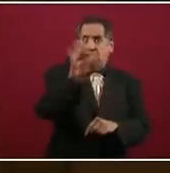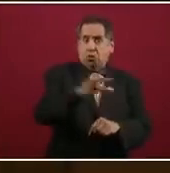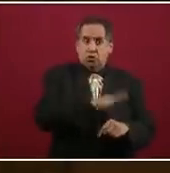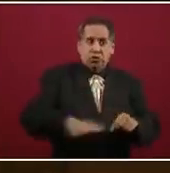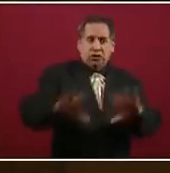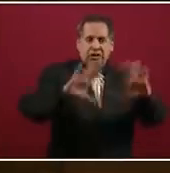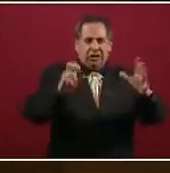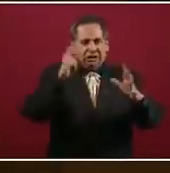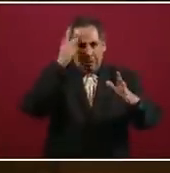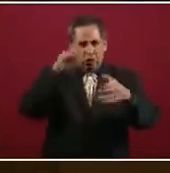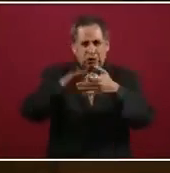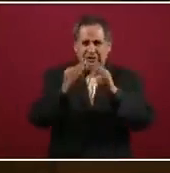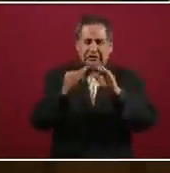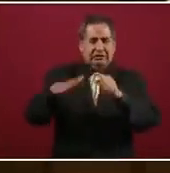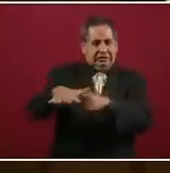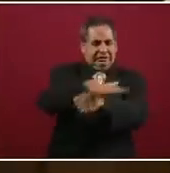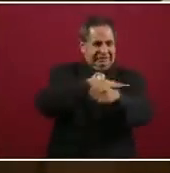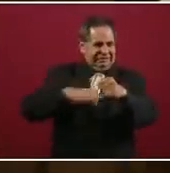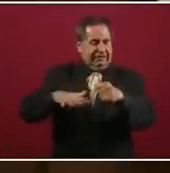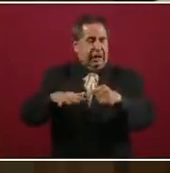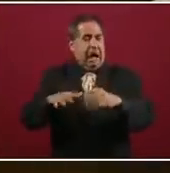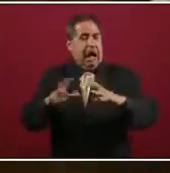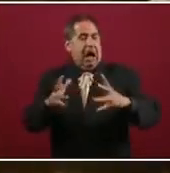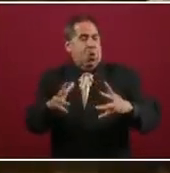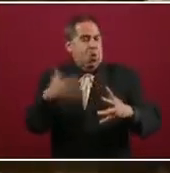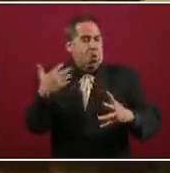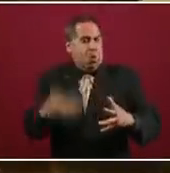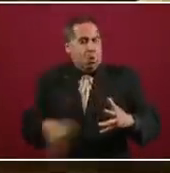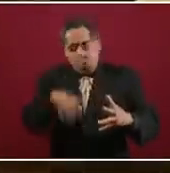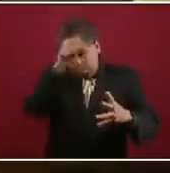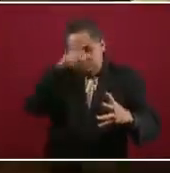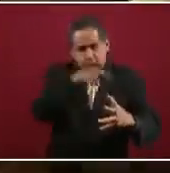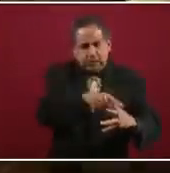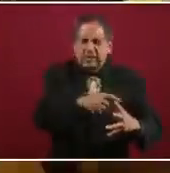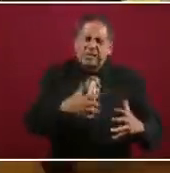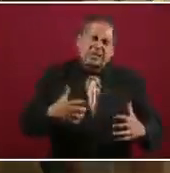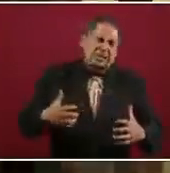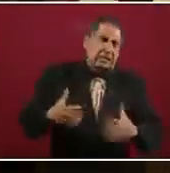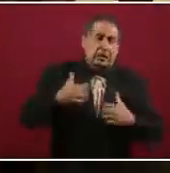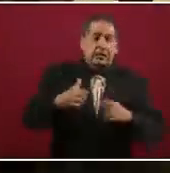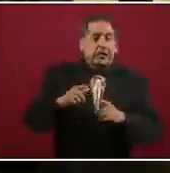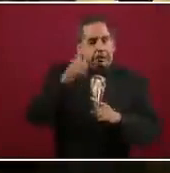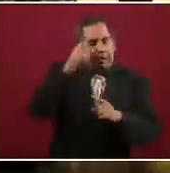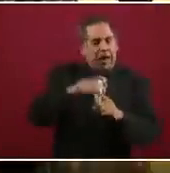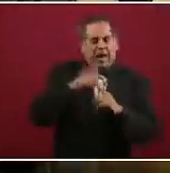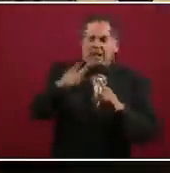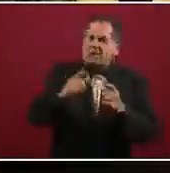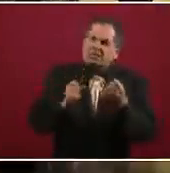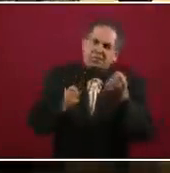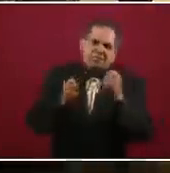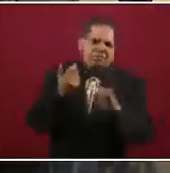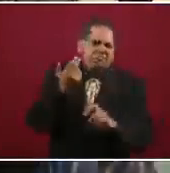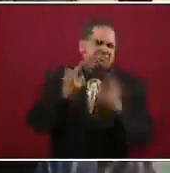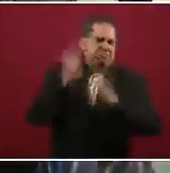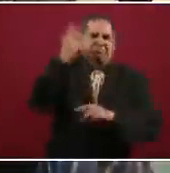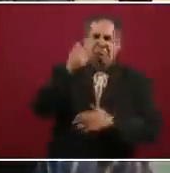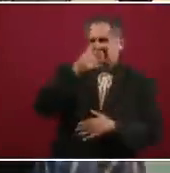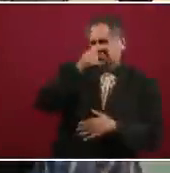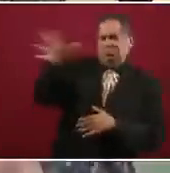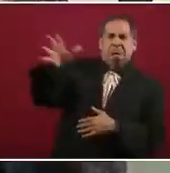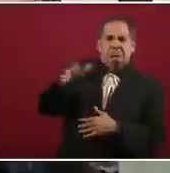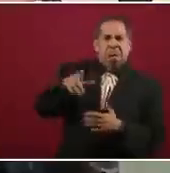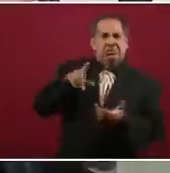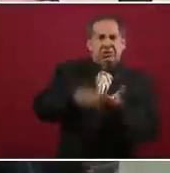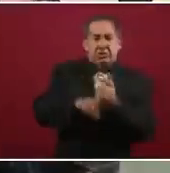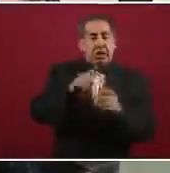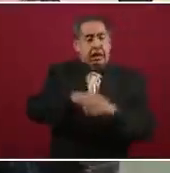Bajío y en general de las zonas mineras. Y es lo que los lleva a la revolución y a en la revolución exigir fundamentalmente como lo hace el cura Hidalgo